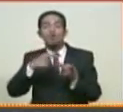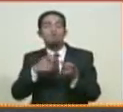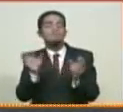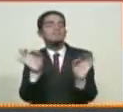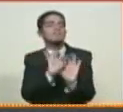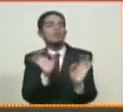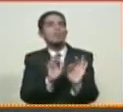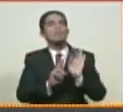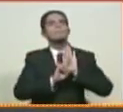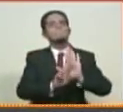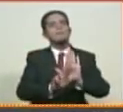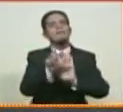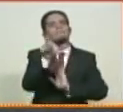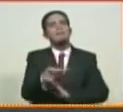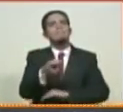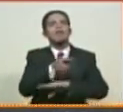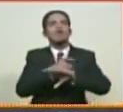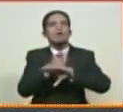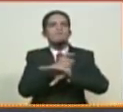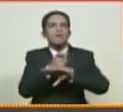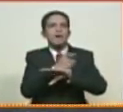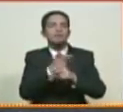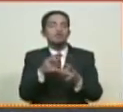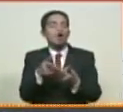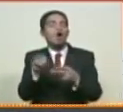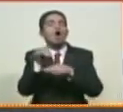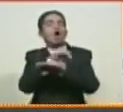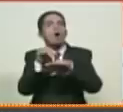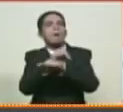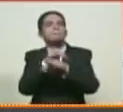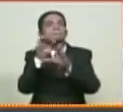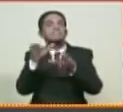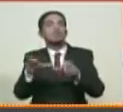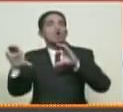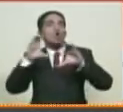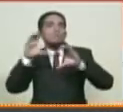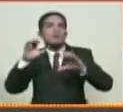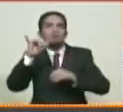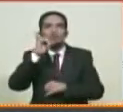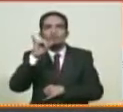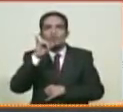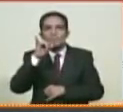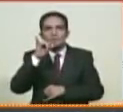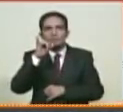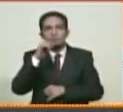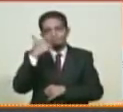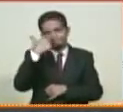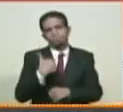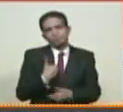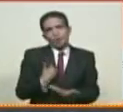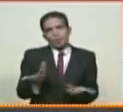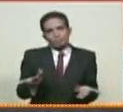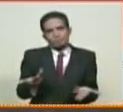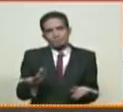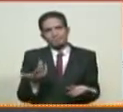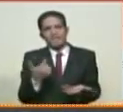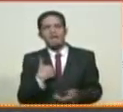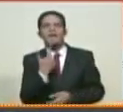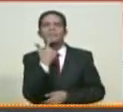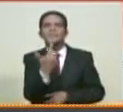gobierno de Venezuela, ni el ministro del Poder Popular para la Comunicación y la Información, o sea, yo, quienes